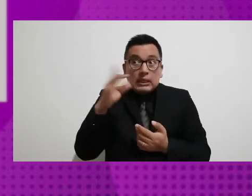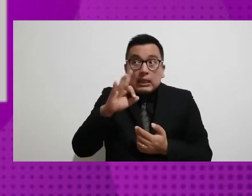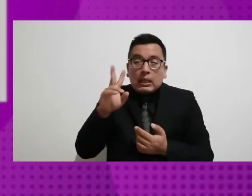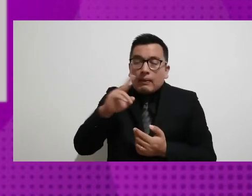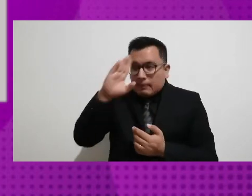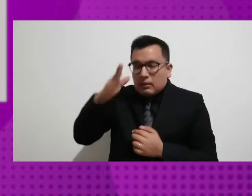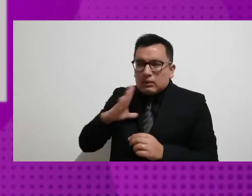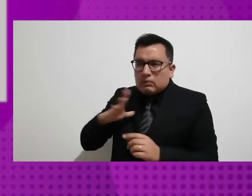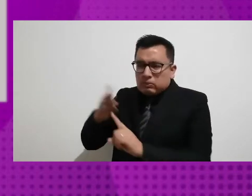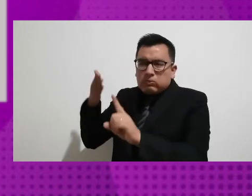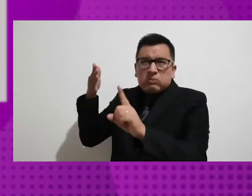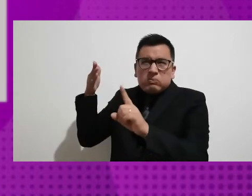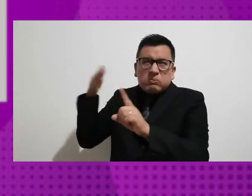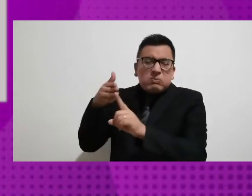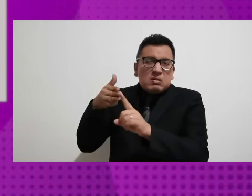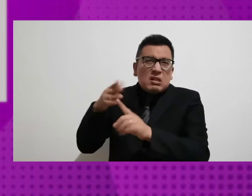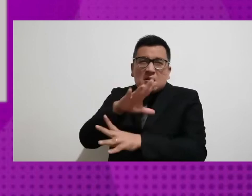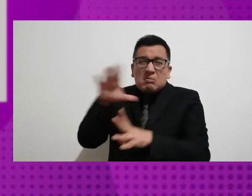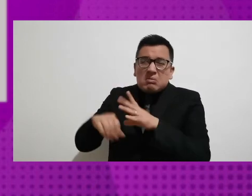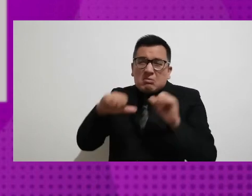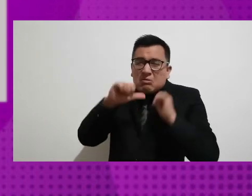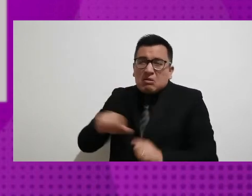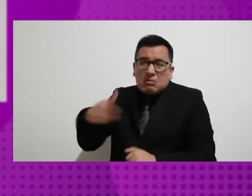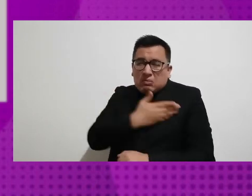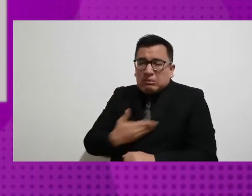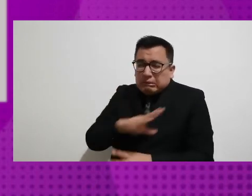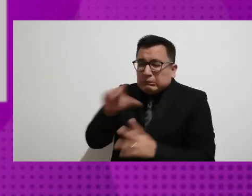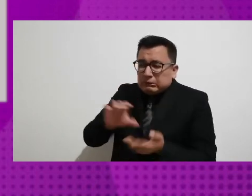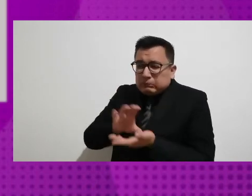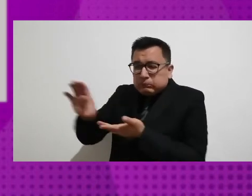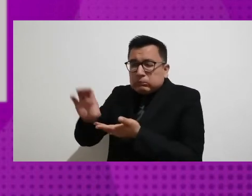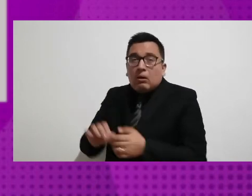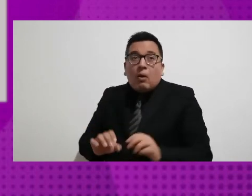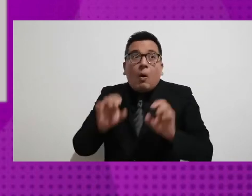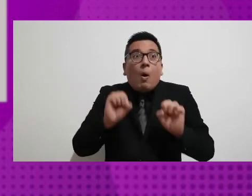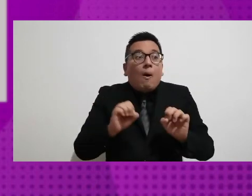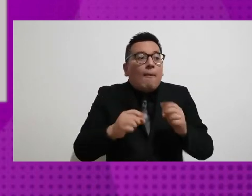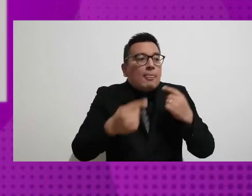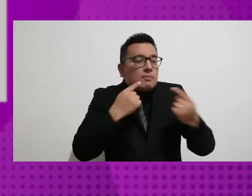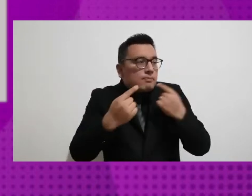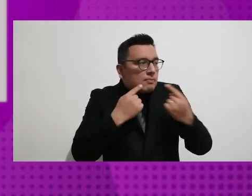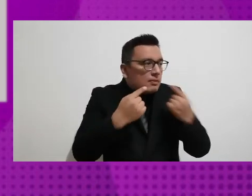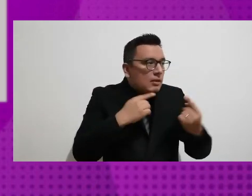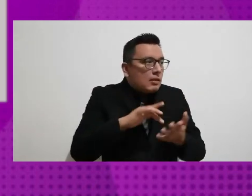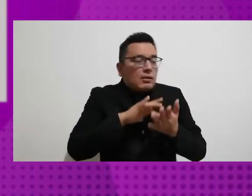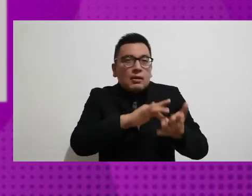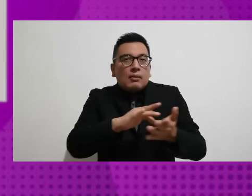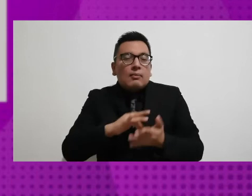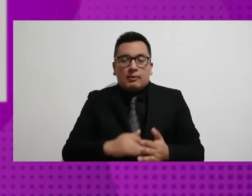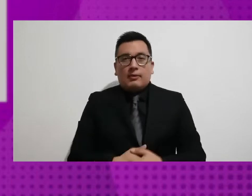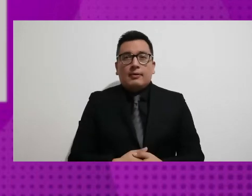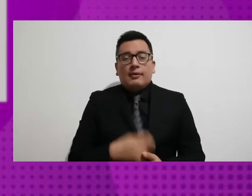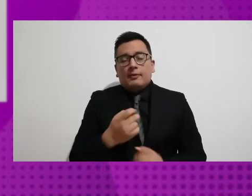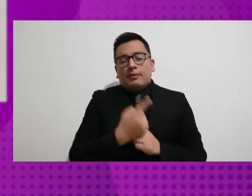claridad que estamos frente a un federalismo cooperativo, entendido como aquel en el que existe una competencia